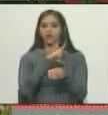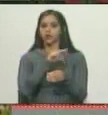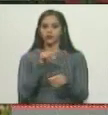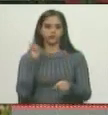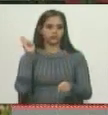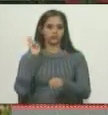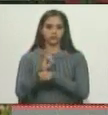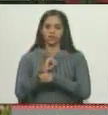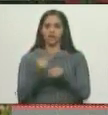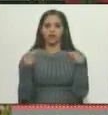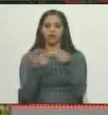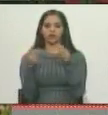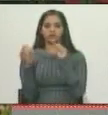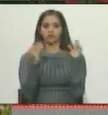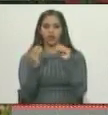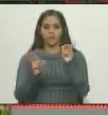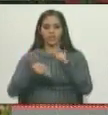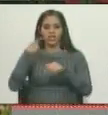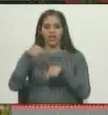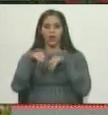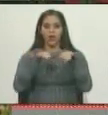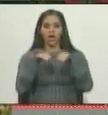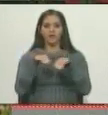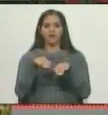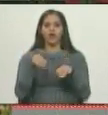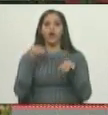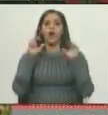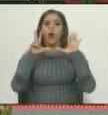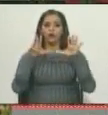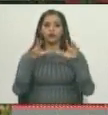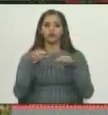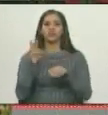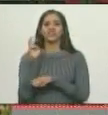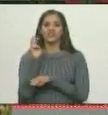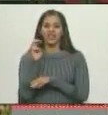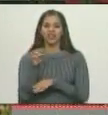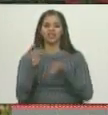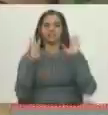reuniones de diálogo pautadas para mañana jueves 8 y viernes 9 en Barbados.